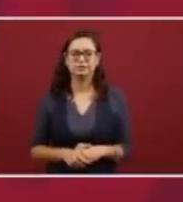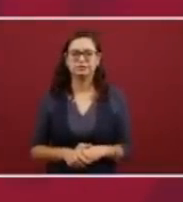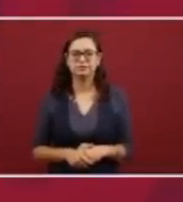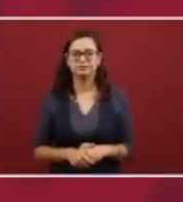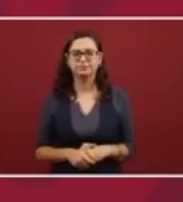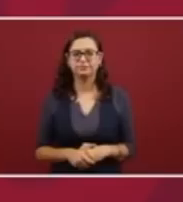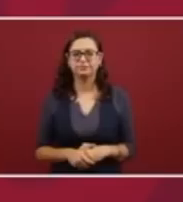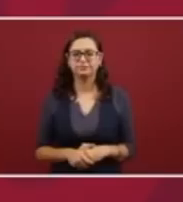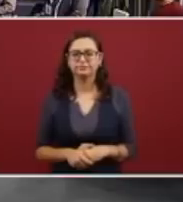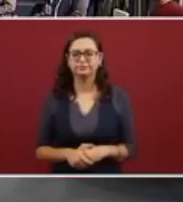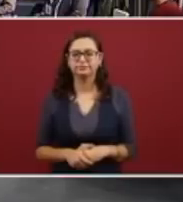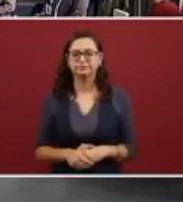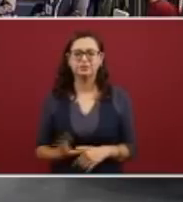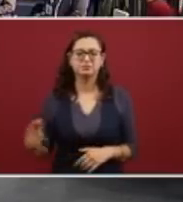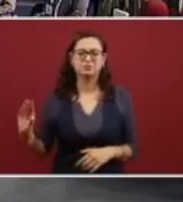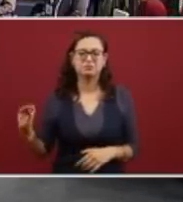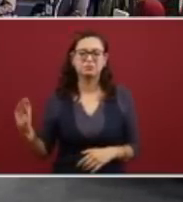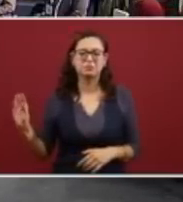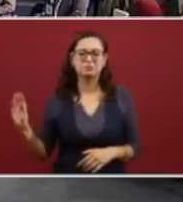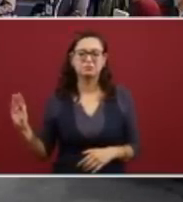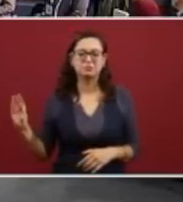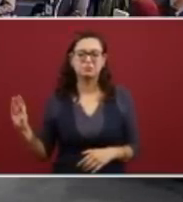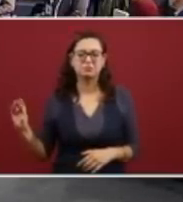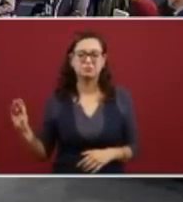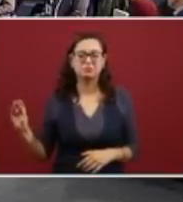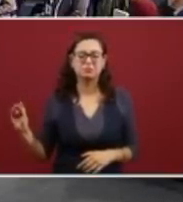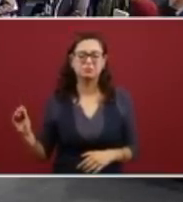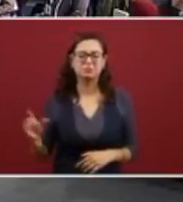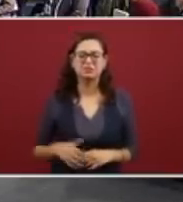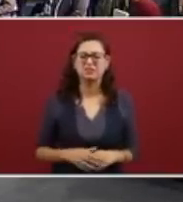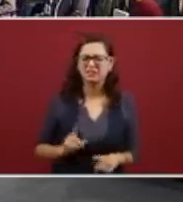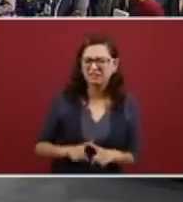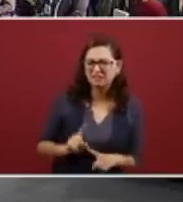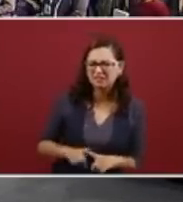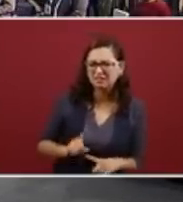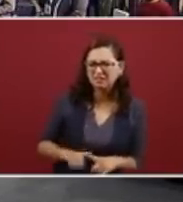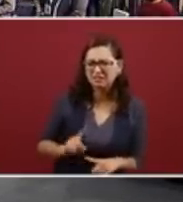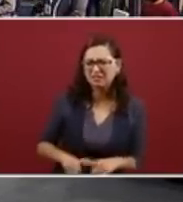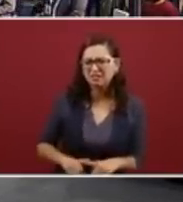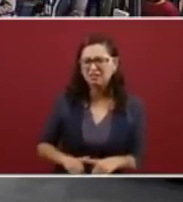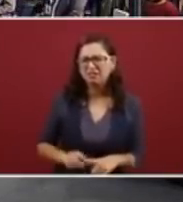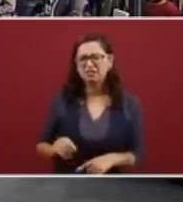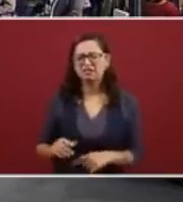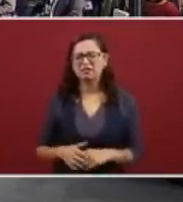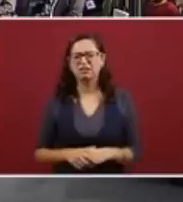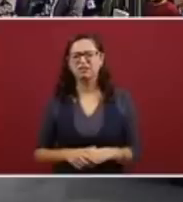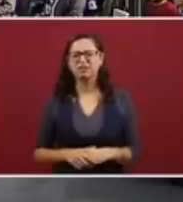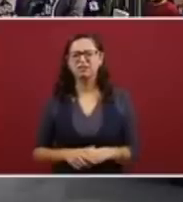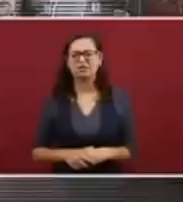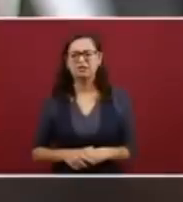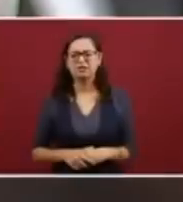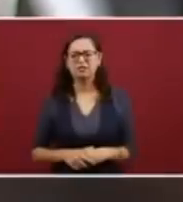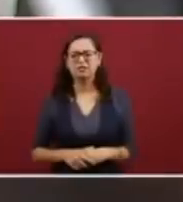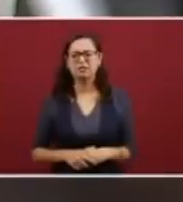el cristiano el kilo organizada quien el príncipe el mito de la muerte